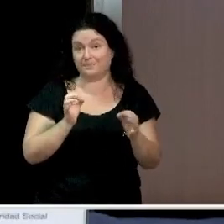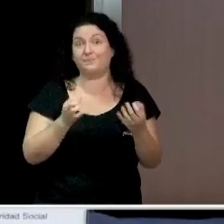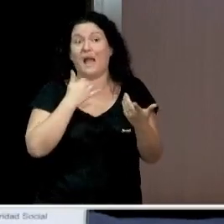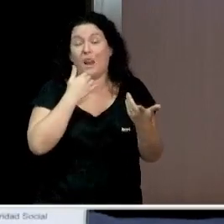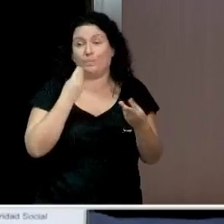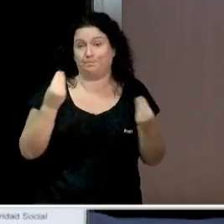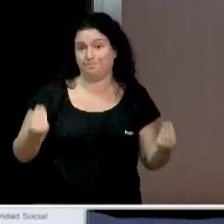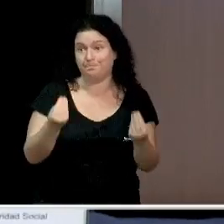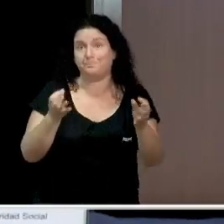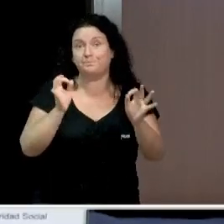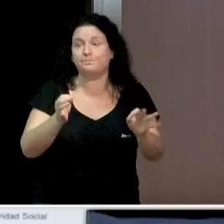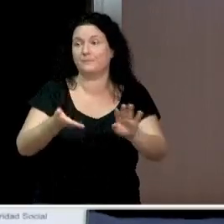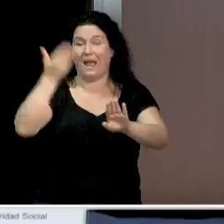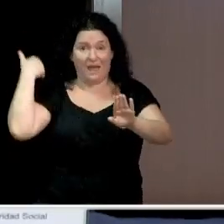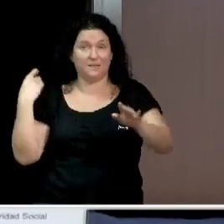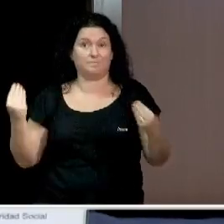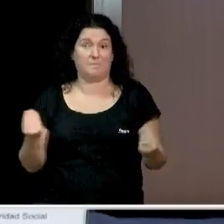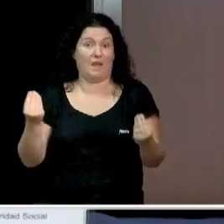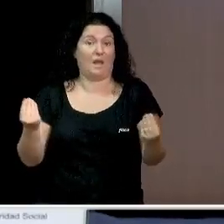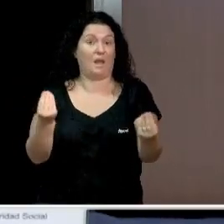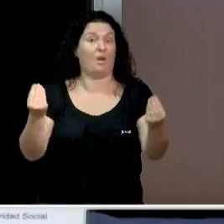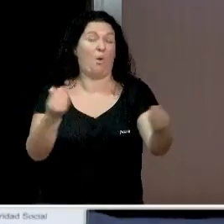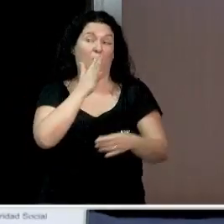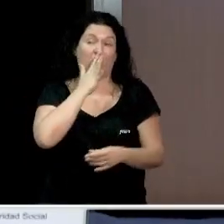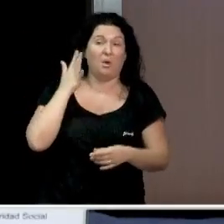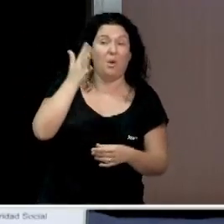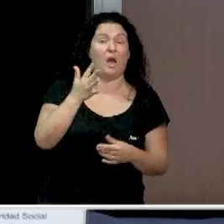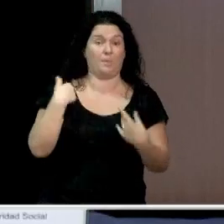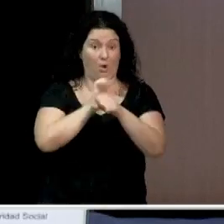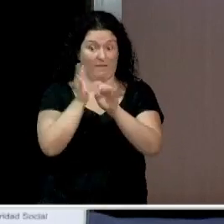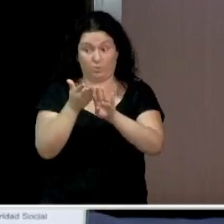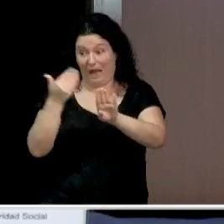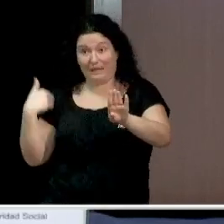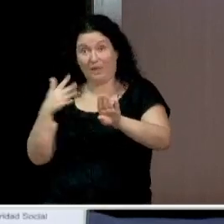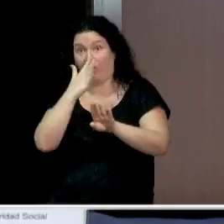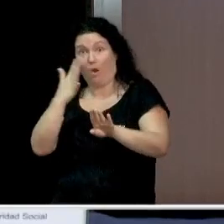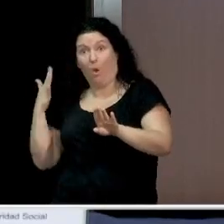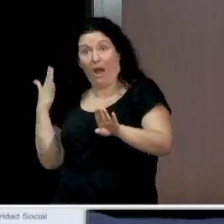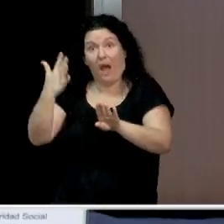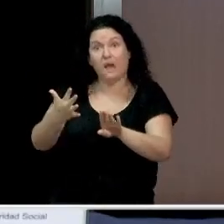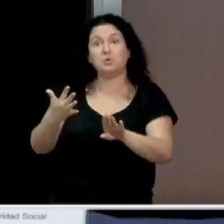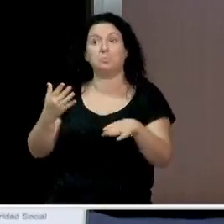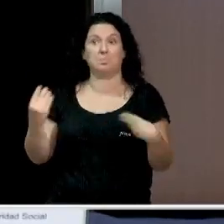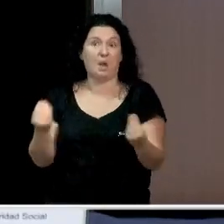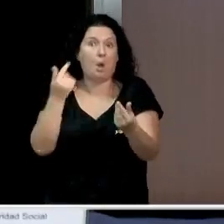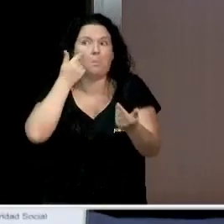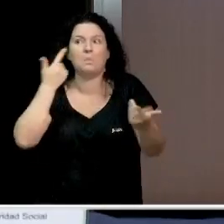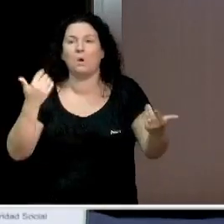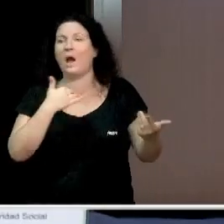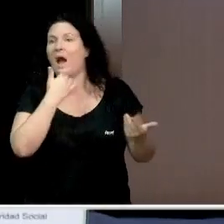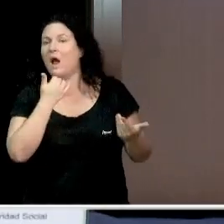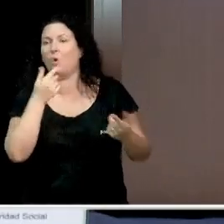buen momento, ha crecido en los últimos 5 años anteriores a la pandemia y, en principio, no parecía un obstáculo que